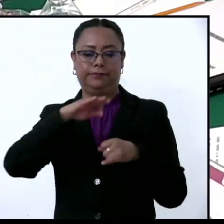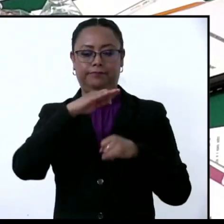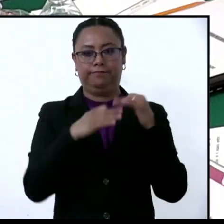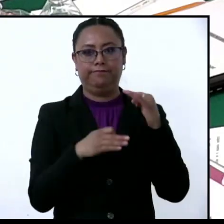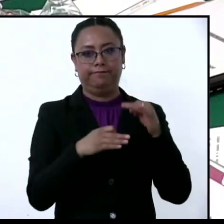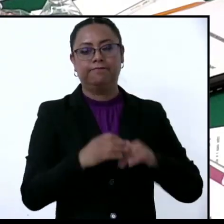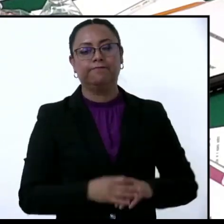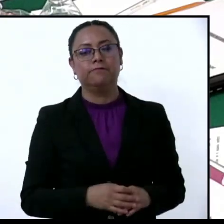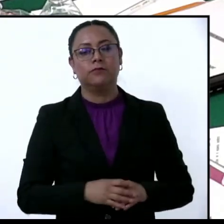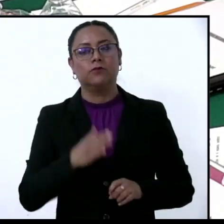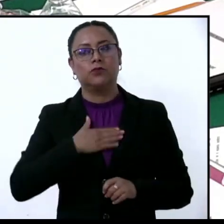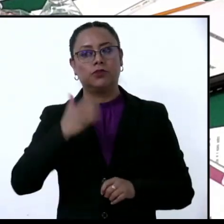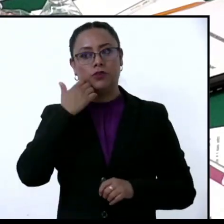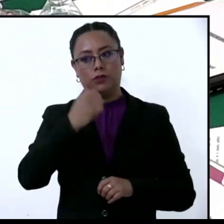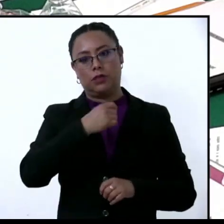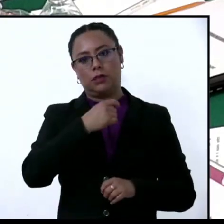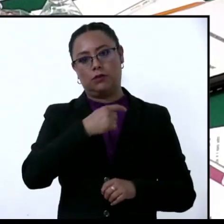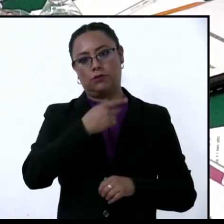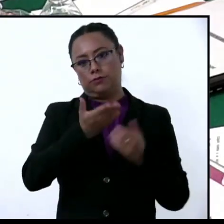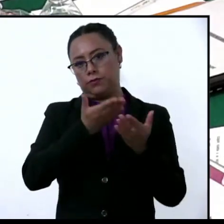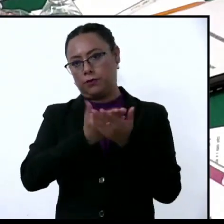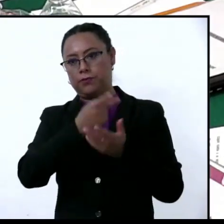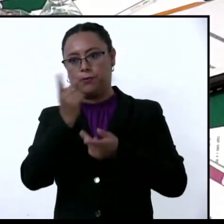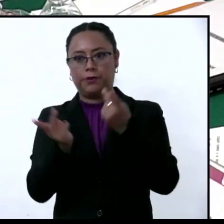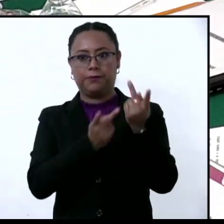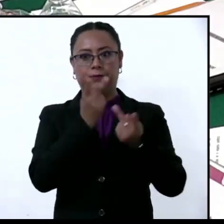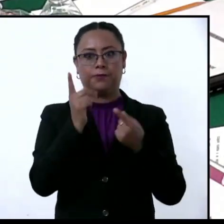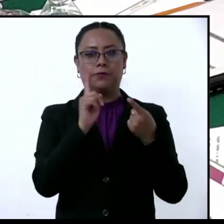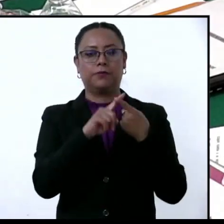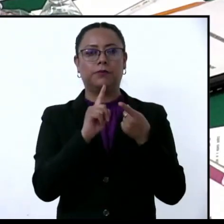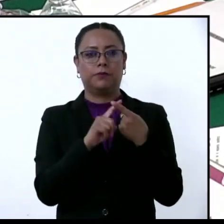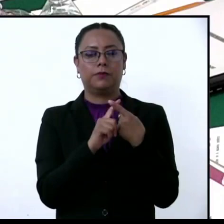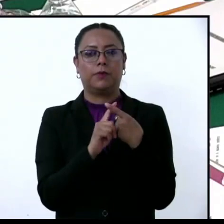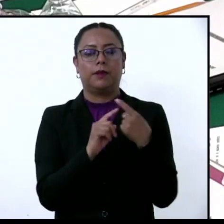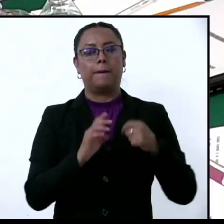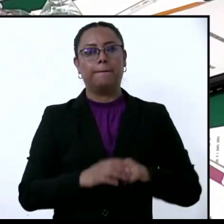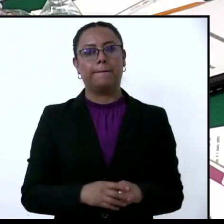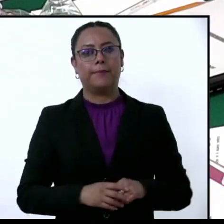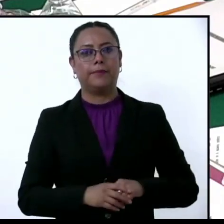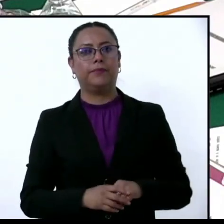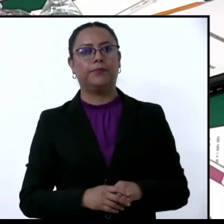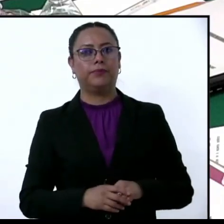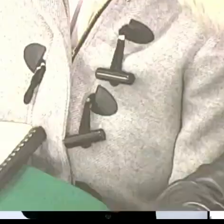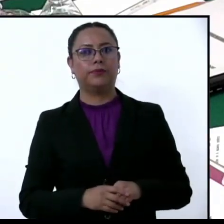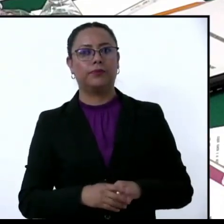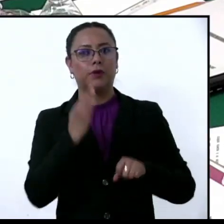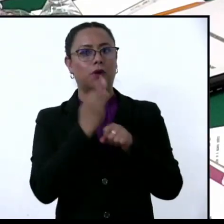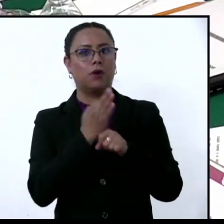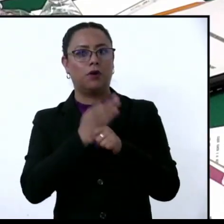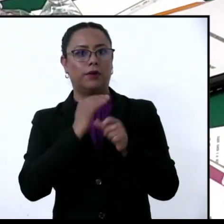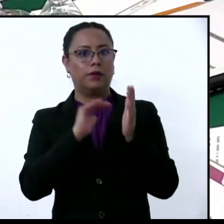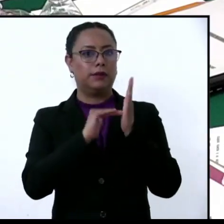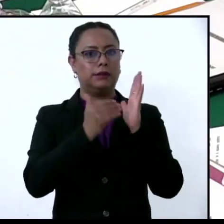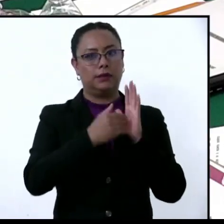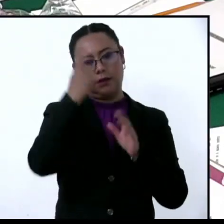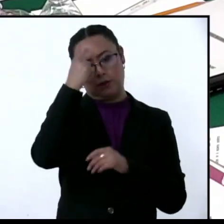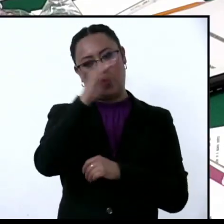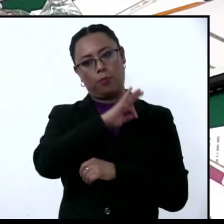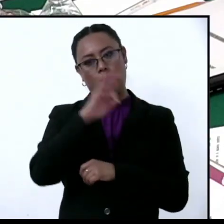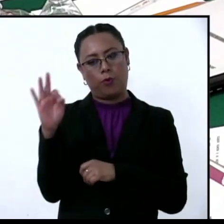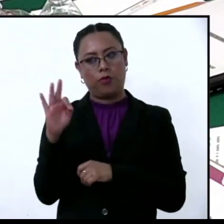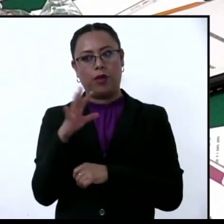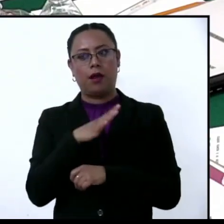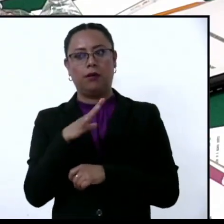Finalmente, quisiera hacerle algunos planteamientos. Por una parte, ¿qué estrategias se trabajan para lograr la dignificación